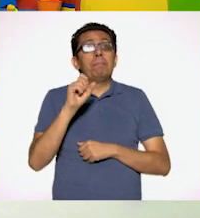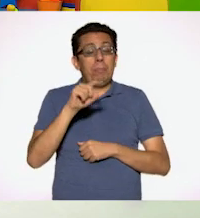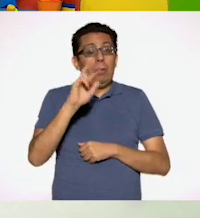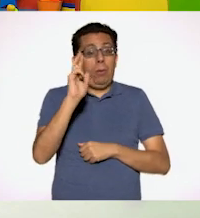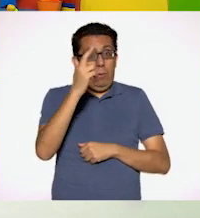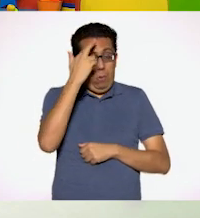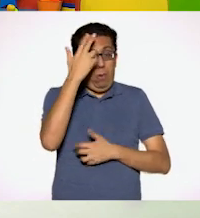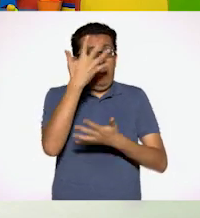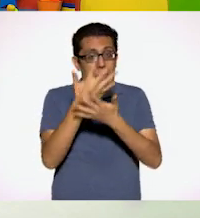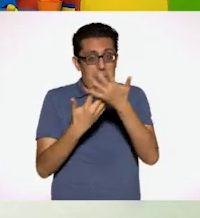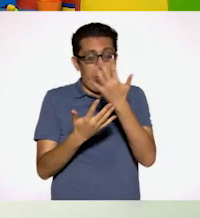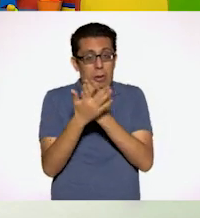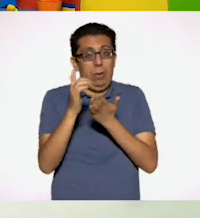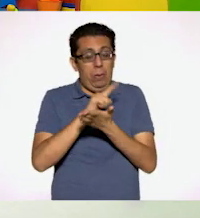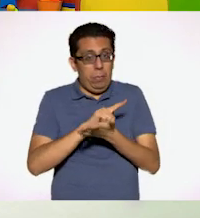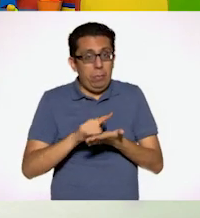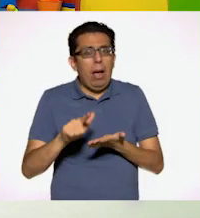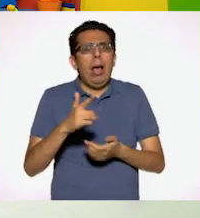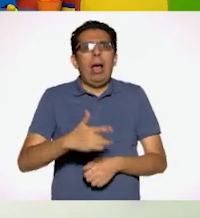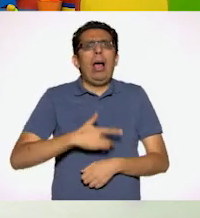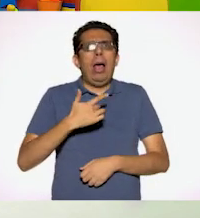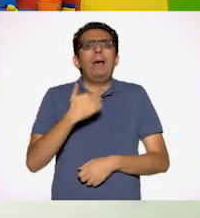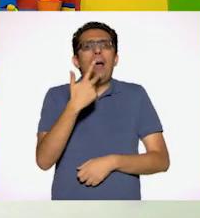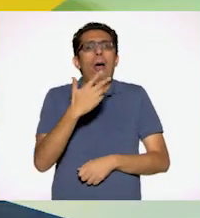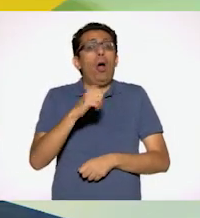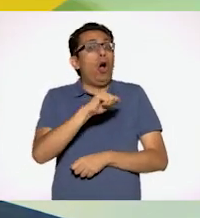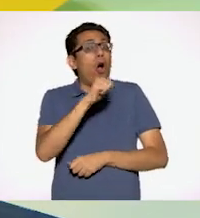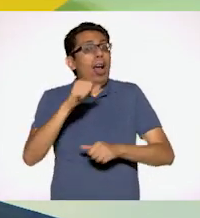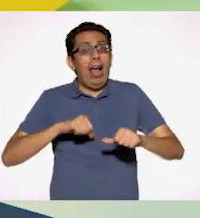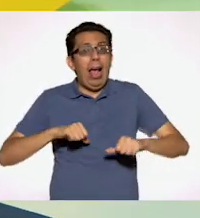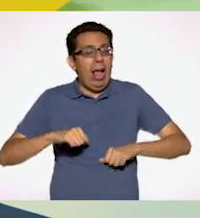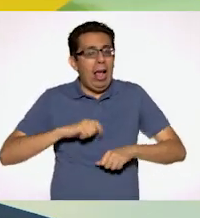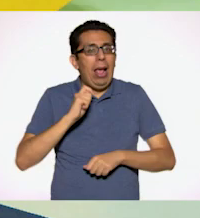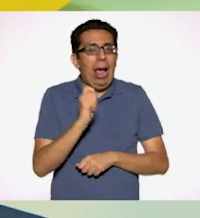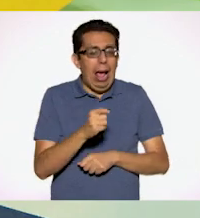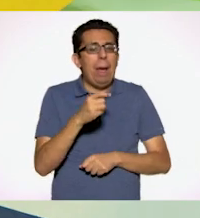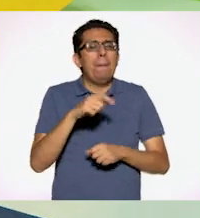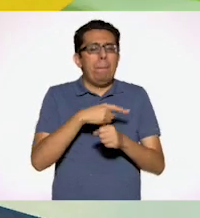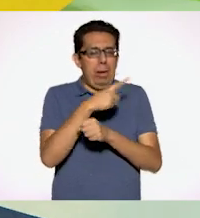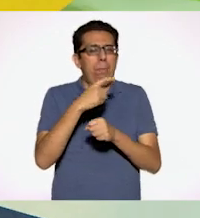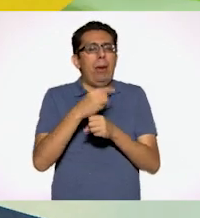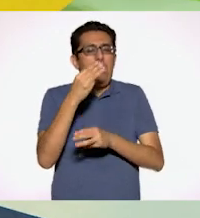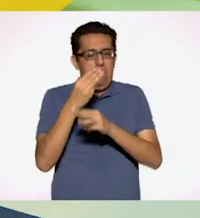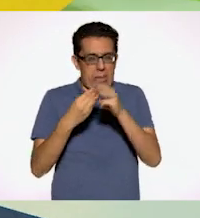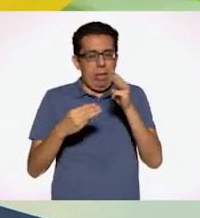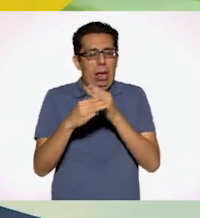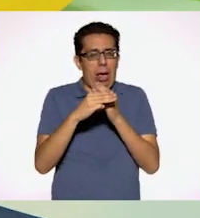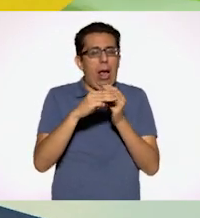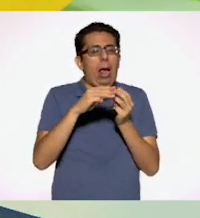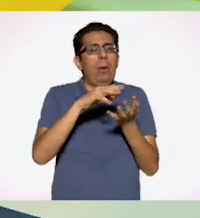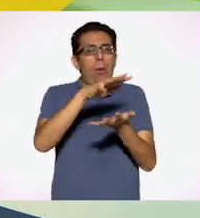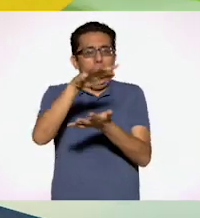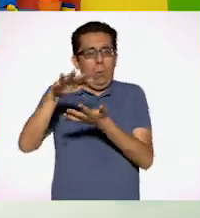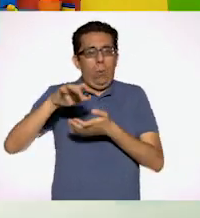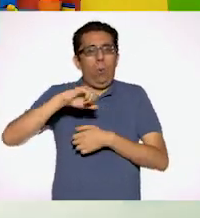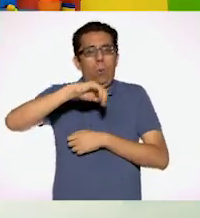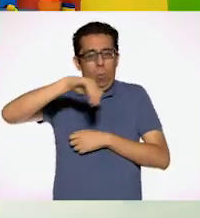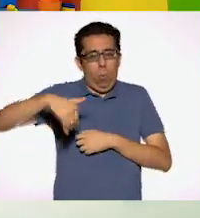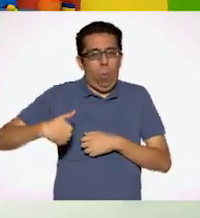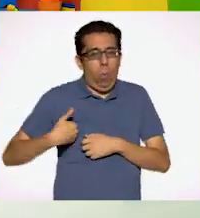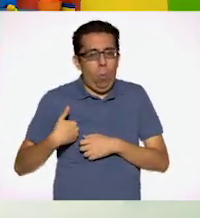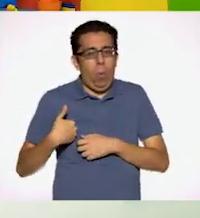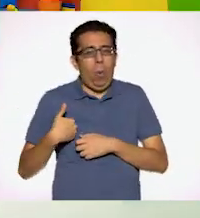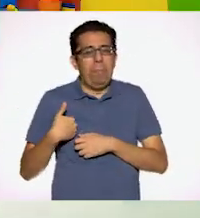limpias. Ya me siento mejor, Hapsiri. ¿Qué más vamos a hacer? Vamos a recoger primero nuestro material para la siguiente actividad. ¿Listo? ¡Vamos!